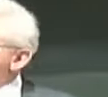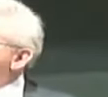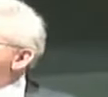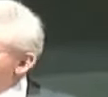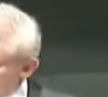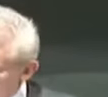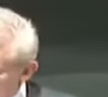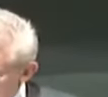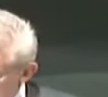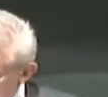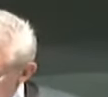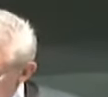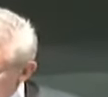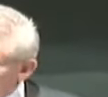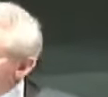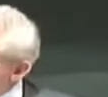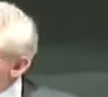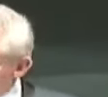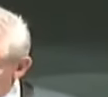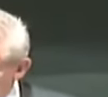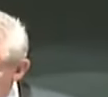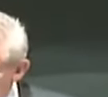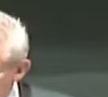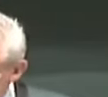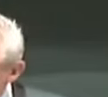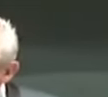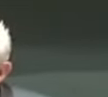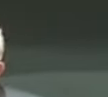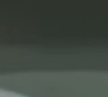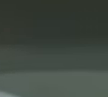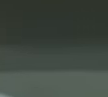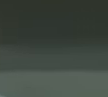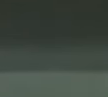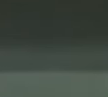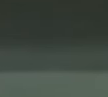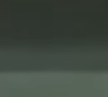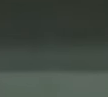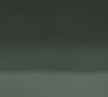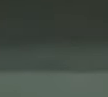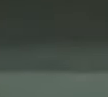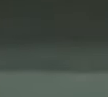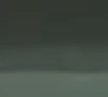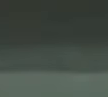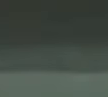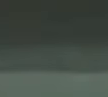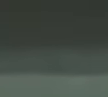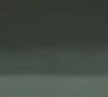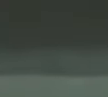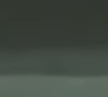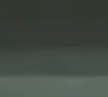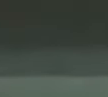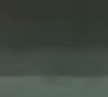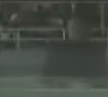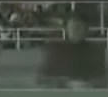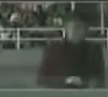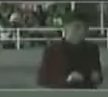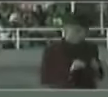es la palabra de Dios y vamos a anunciarla. No puede ser que la luz se